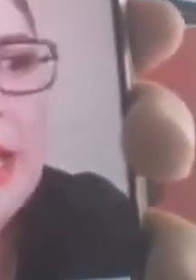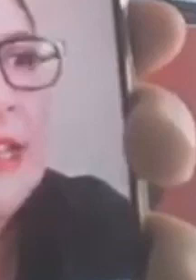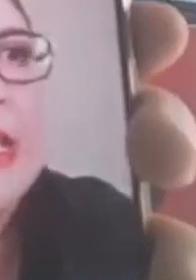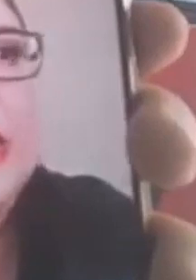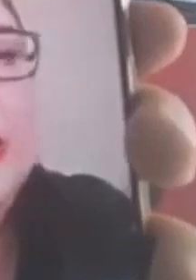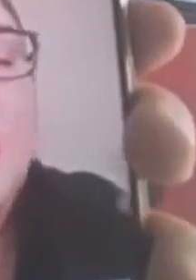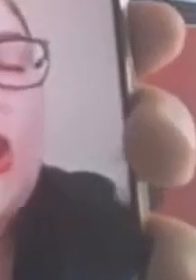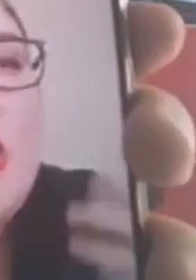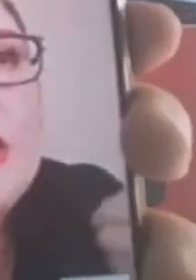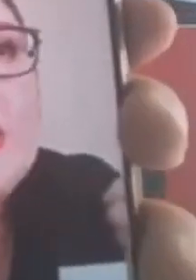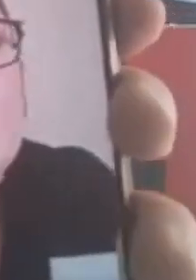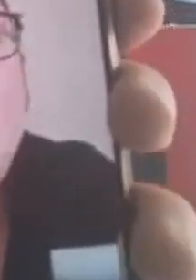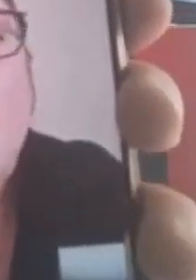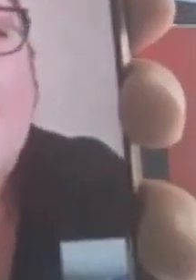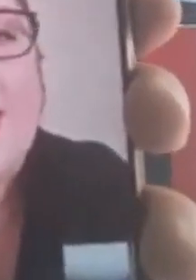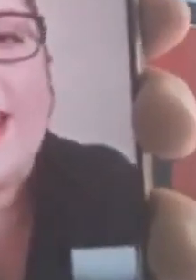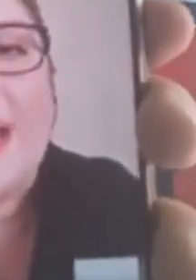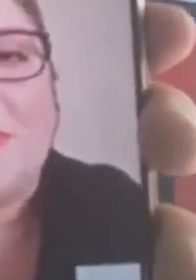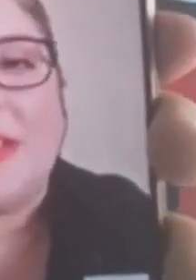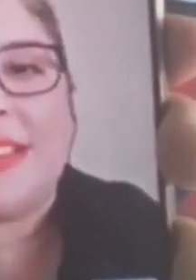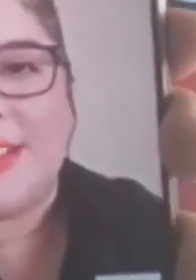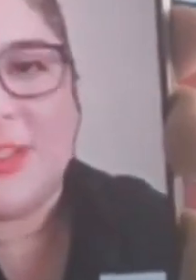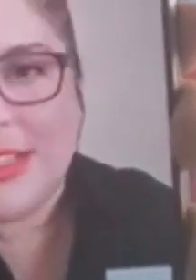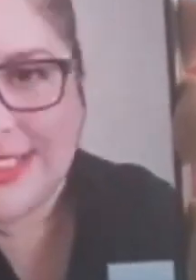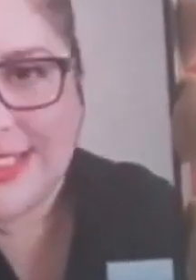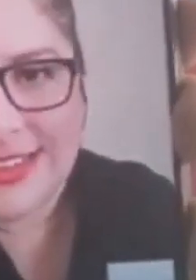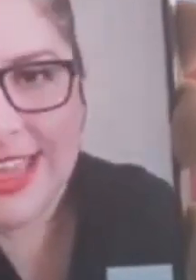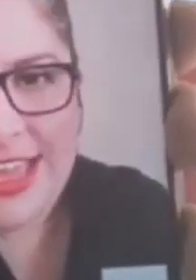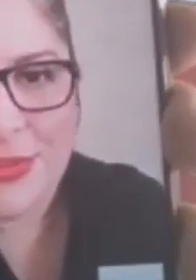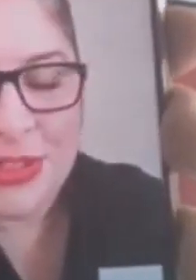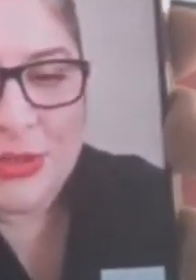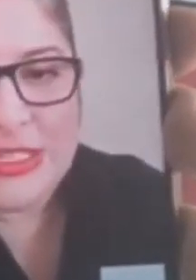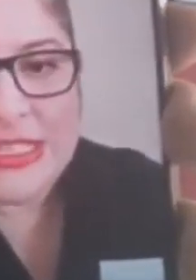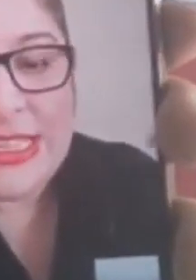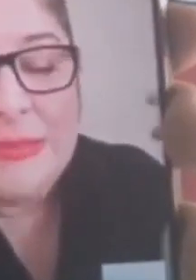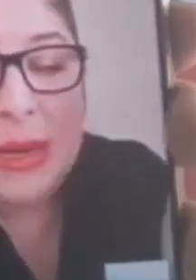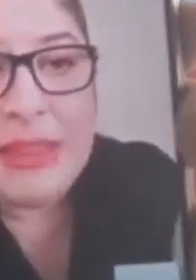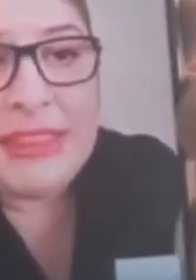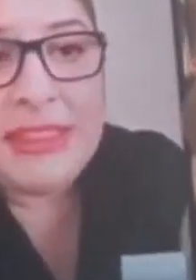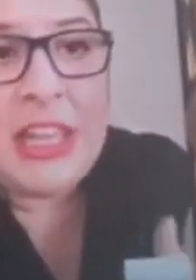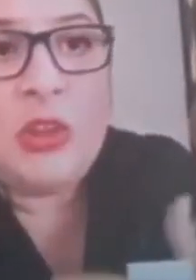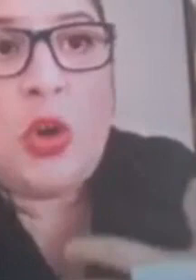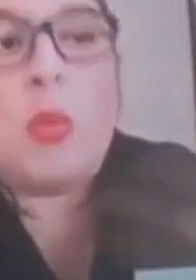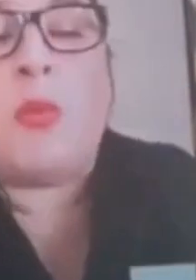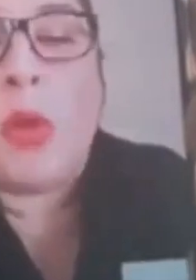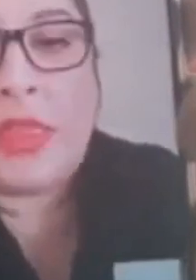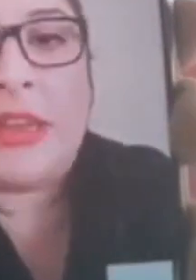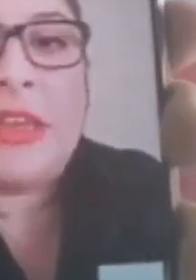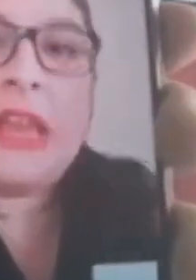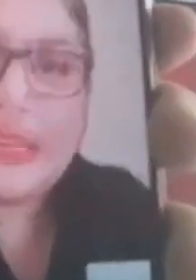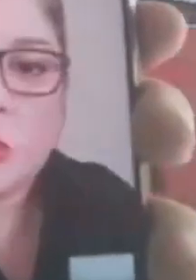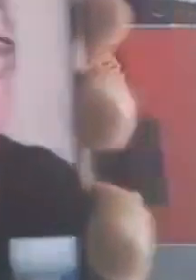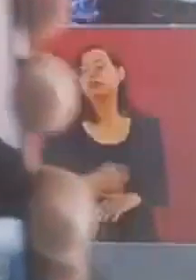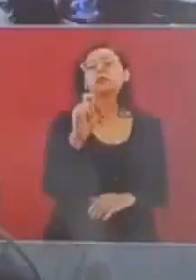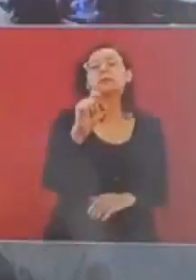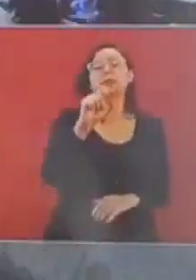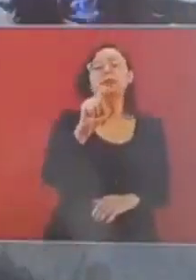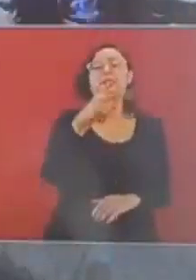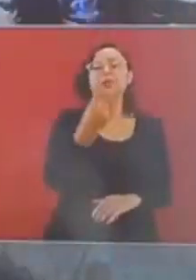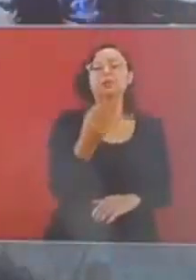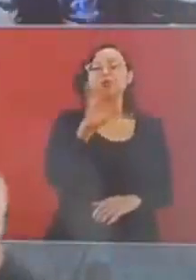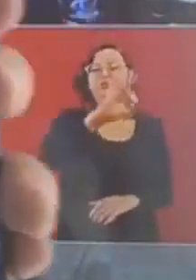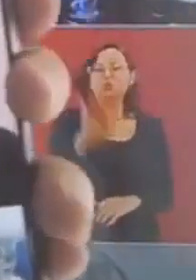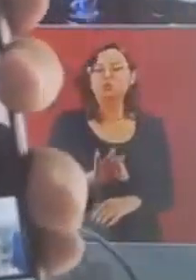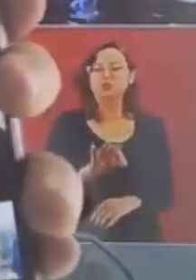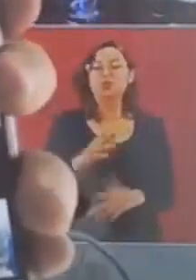los hoy fiscales, no les tocó la capacitación de 7 años, entonces le están implementando como pueden. Eso. Oye,